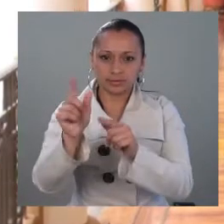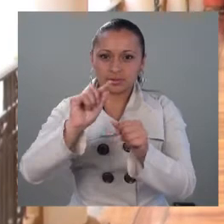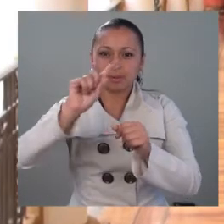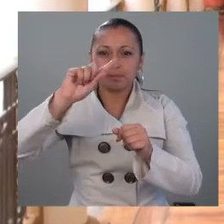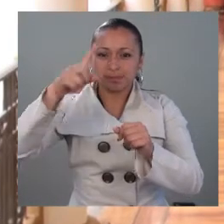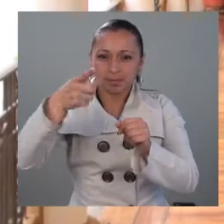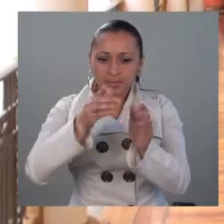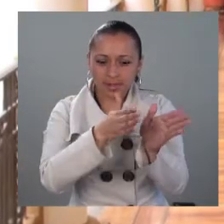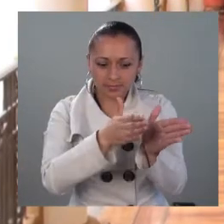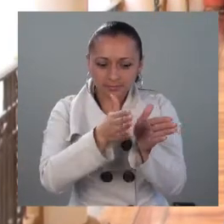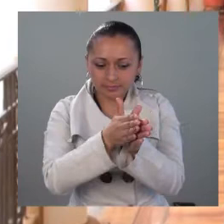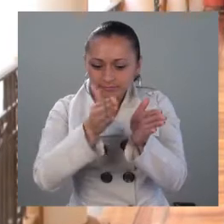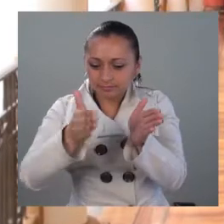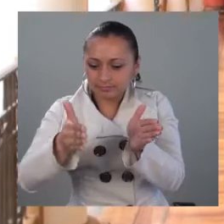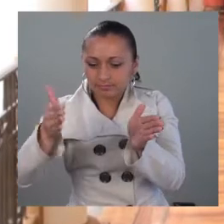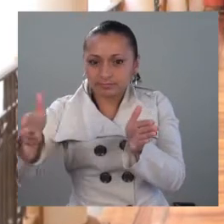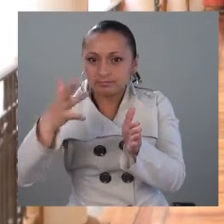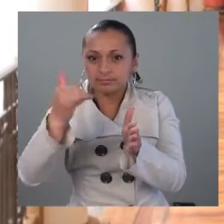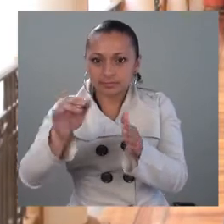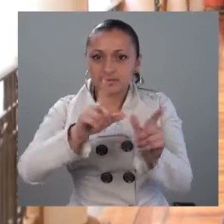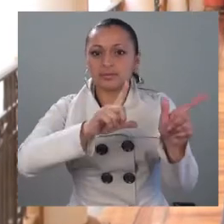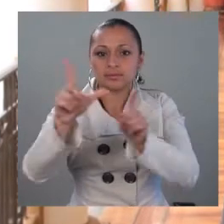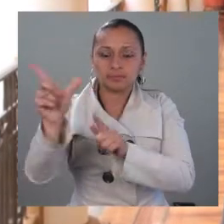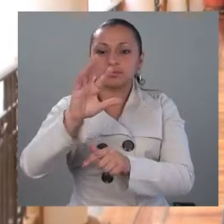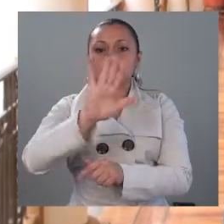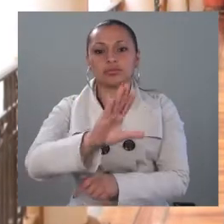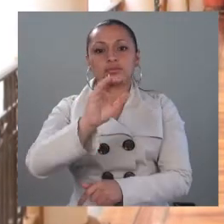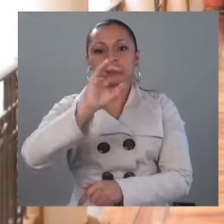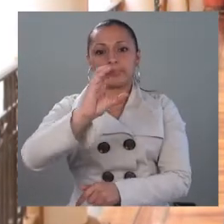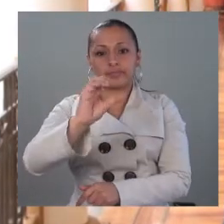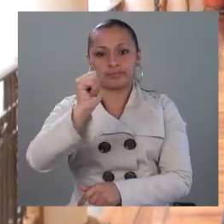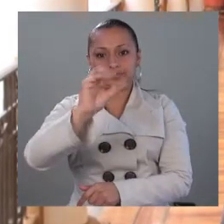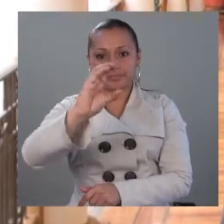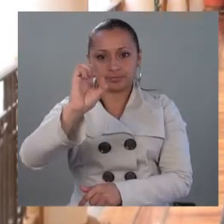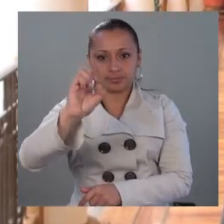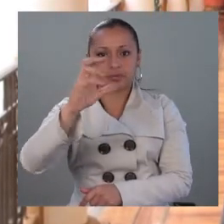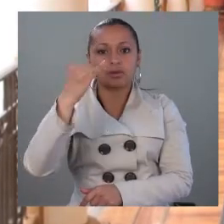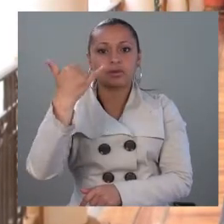primer tramo. Es un proyecto que fue adjudicado también al consorcio Vías ACE.